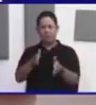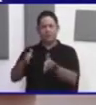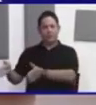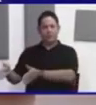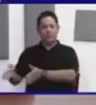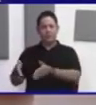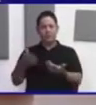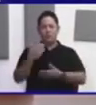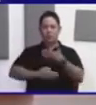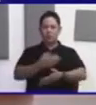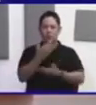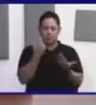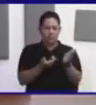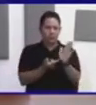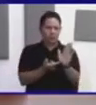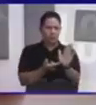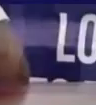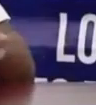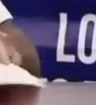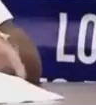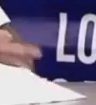sido el avance de los mismos. Muchas gracias.